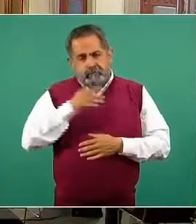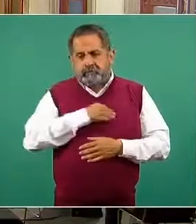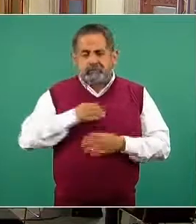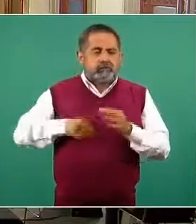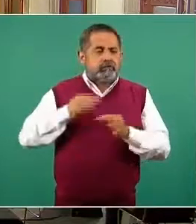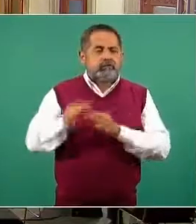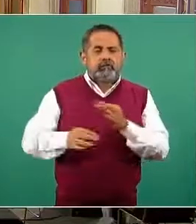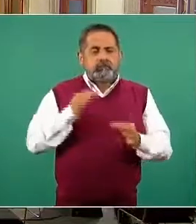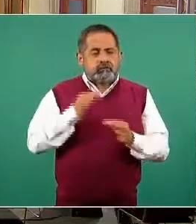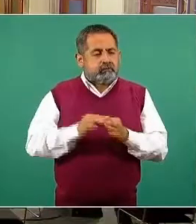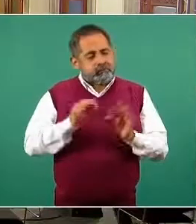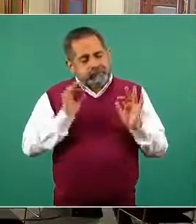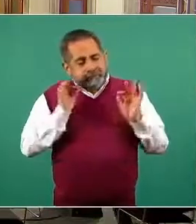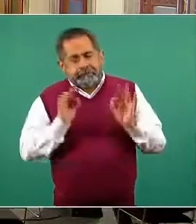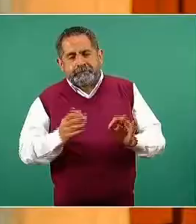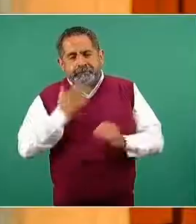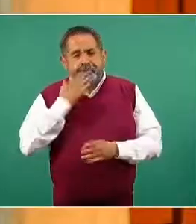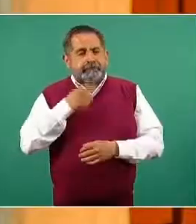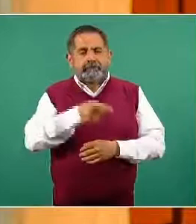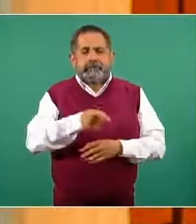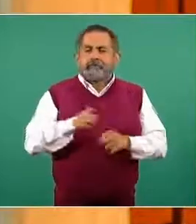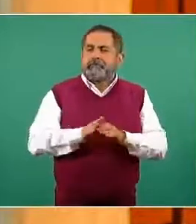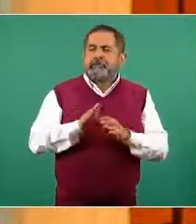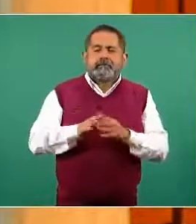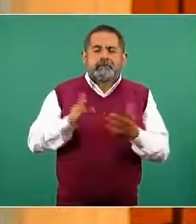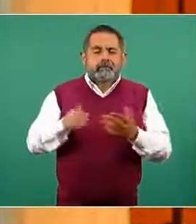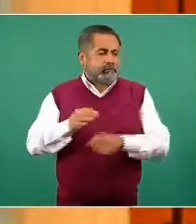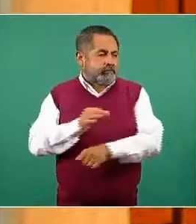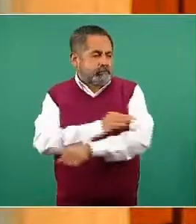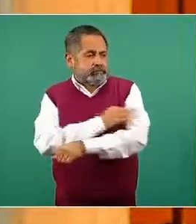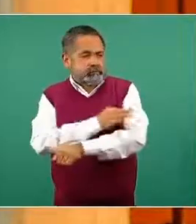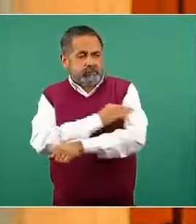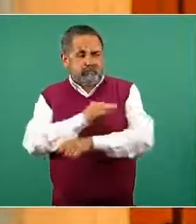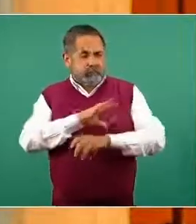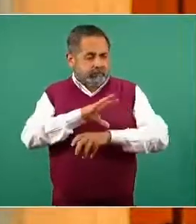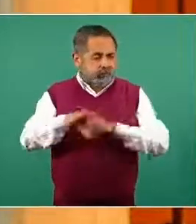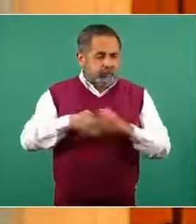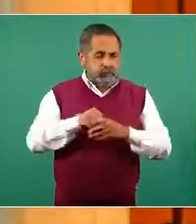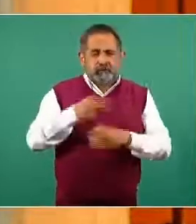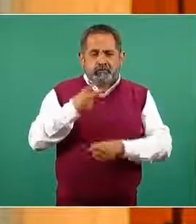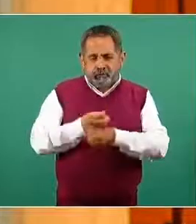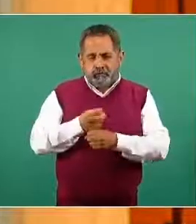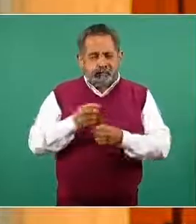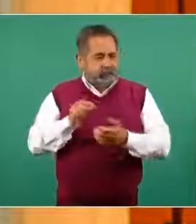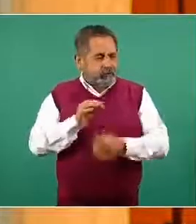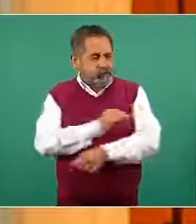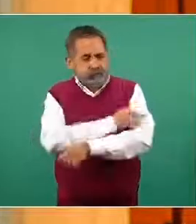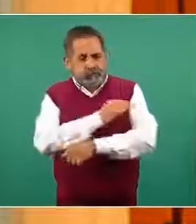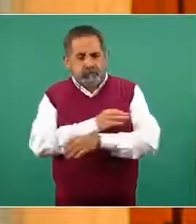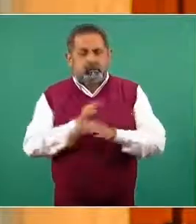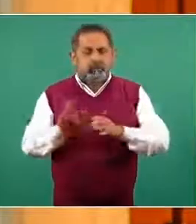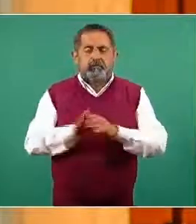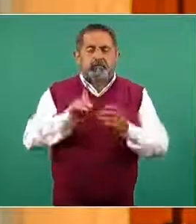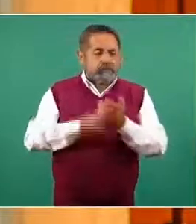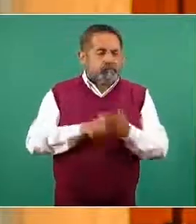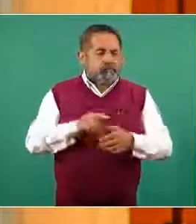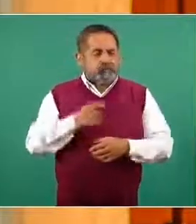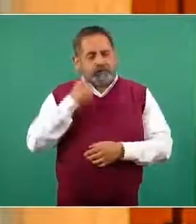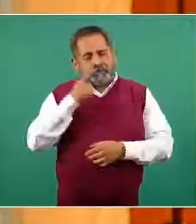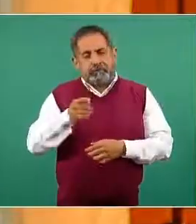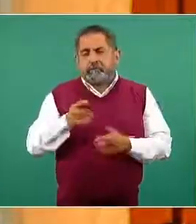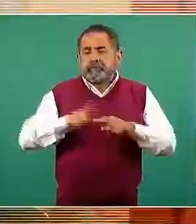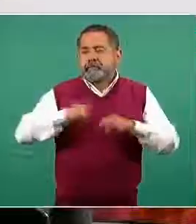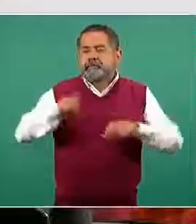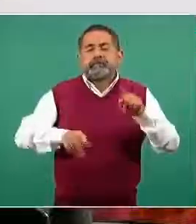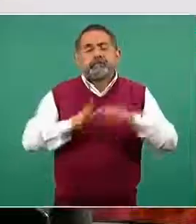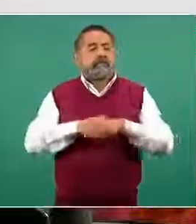cumpla este rango de aplicación de su segunda dosis, dependiendo de la vacuna que hayan